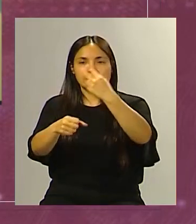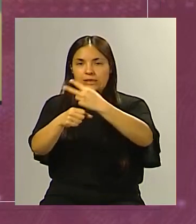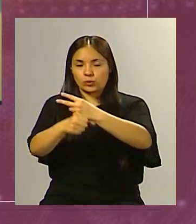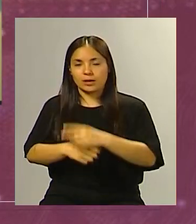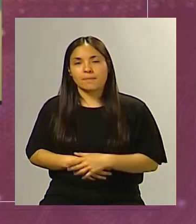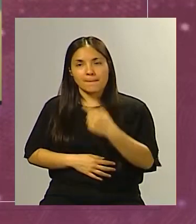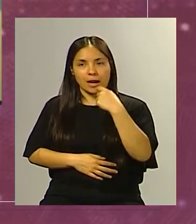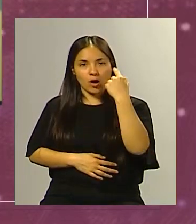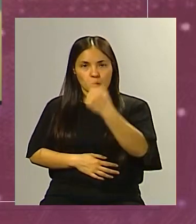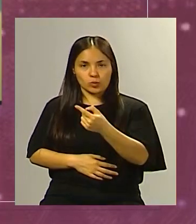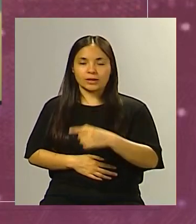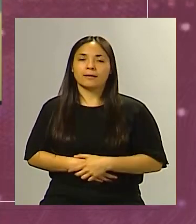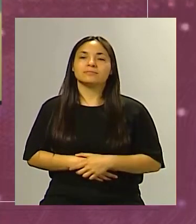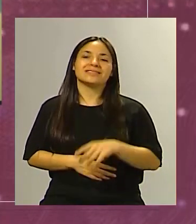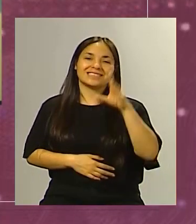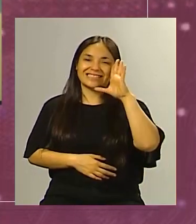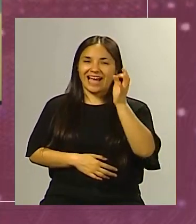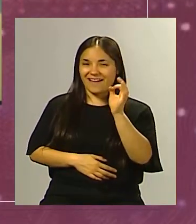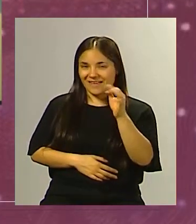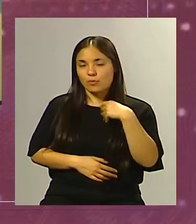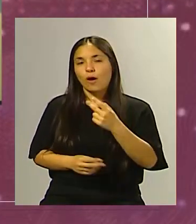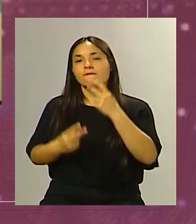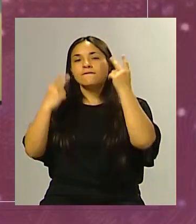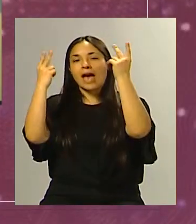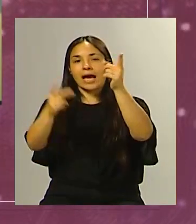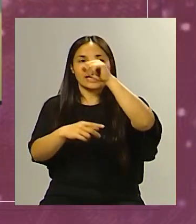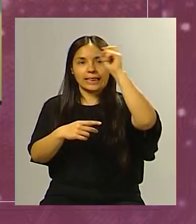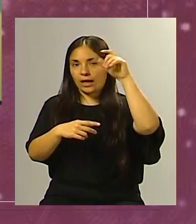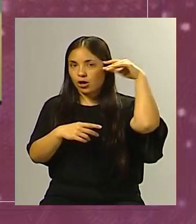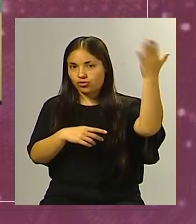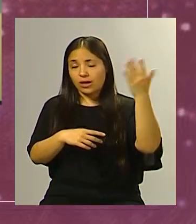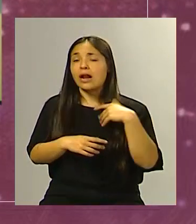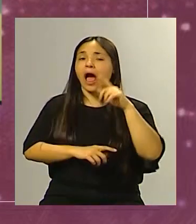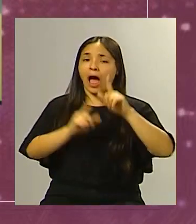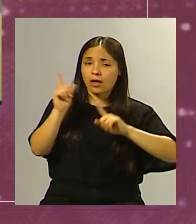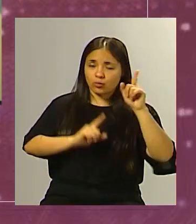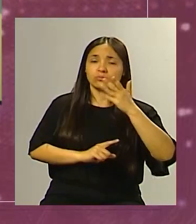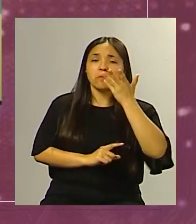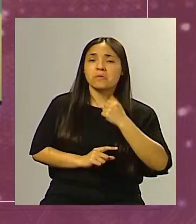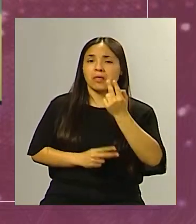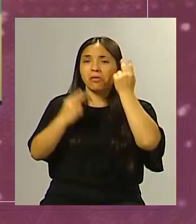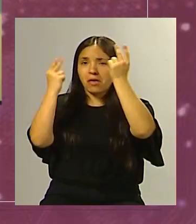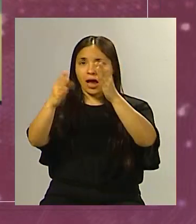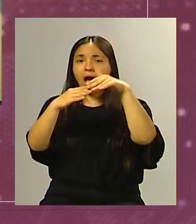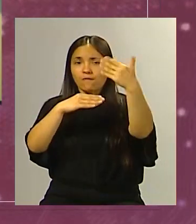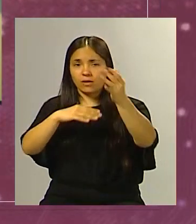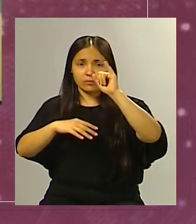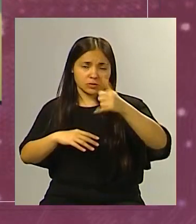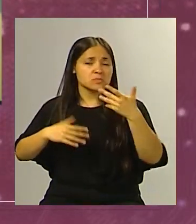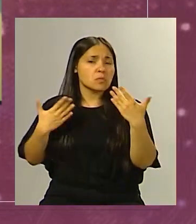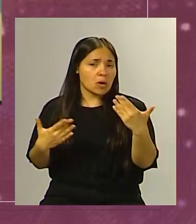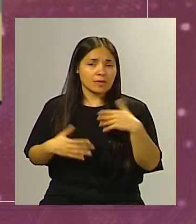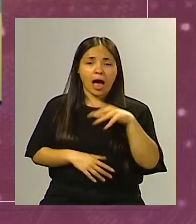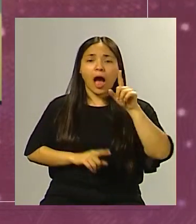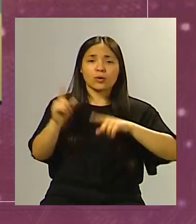La pregunta es, teniendo en cuenta, sabemos que hay destinos internacionales que se eligen desde hace un tiempo a esta parte, es una muy buena opción. Los